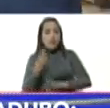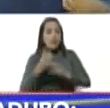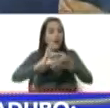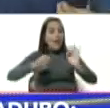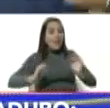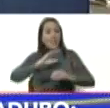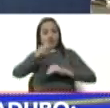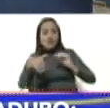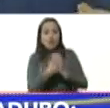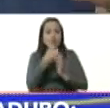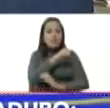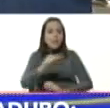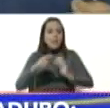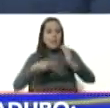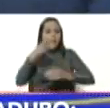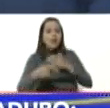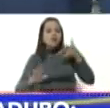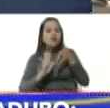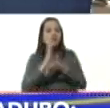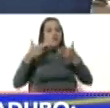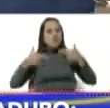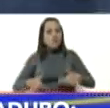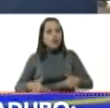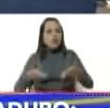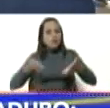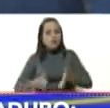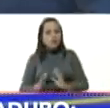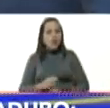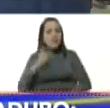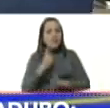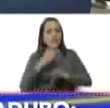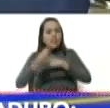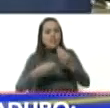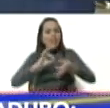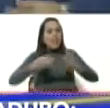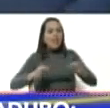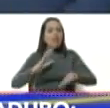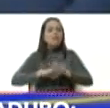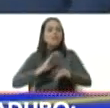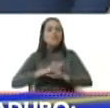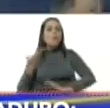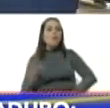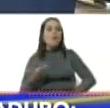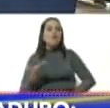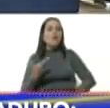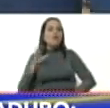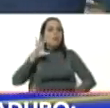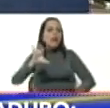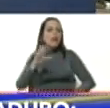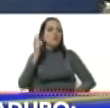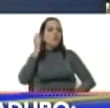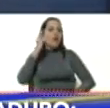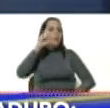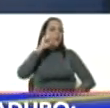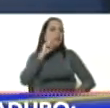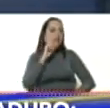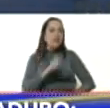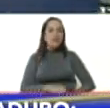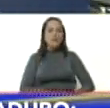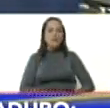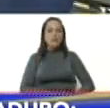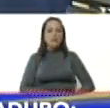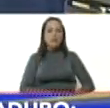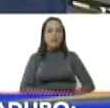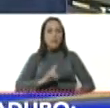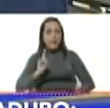la semana, los programas de Parto Humanizado los pasamos en cadena, porque lo más importante que tiene el país es sus mujeres embarazadas. Presidente.